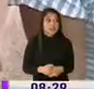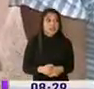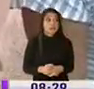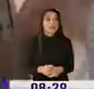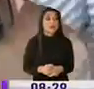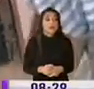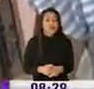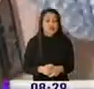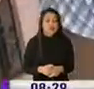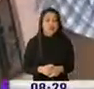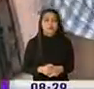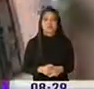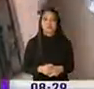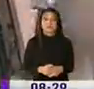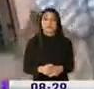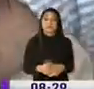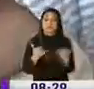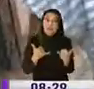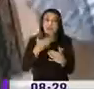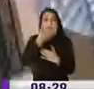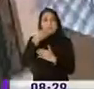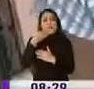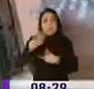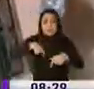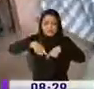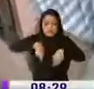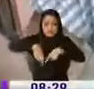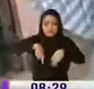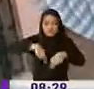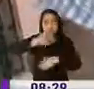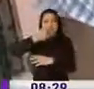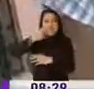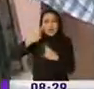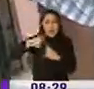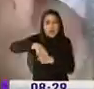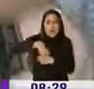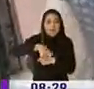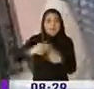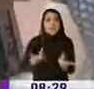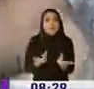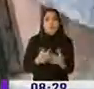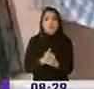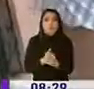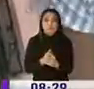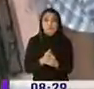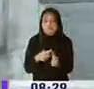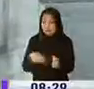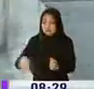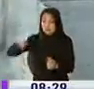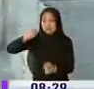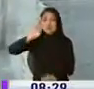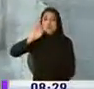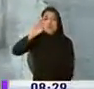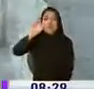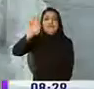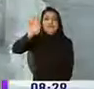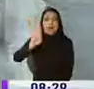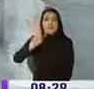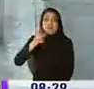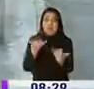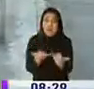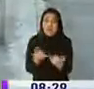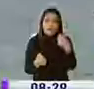buenas las calles. Pero ahora más vale, todos los carros bajan por aquí por irse más rápido y salir a la calle Simón Bolívar. Ahora los conductores